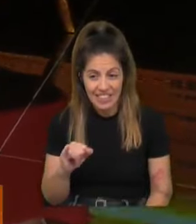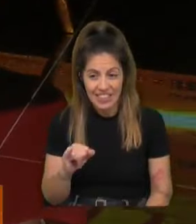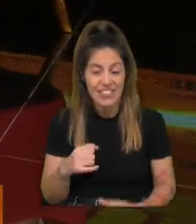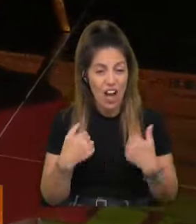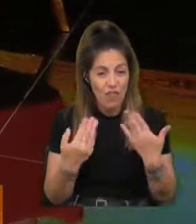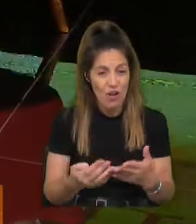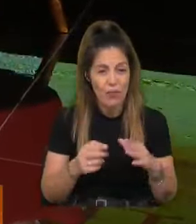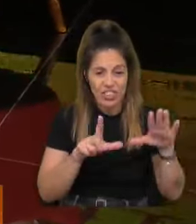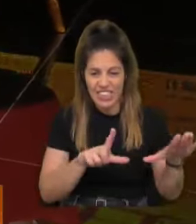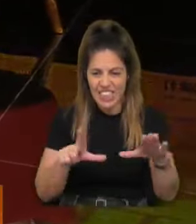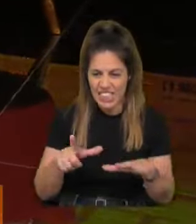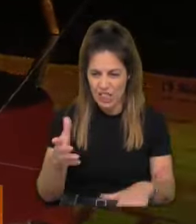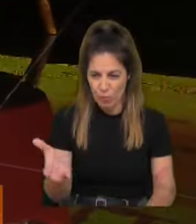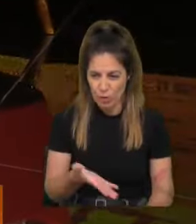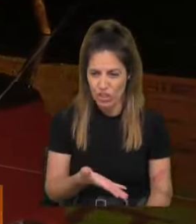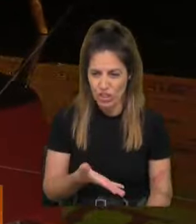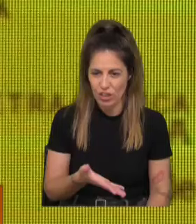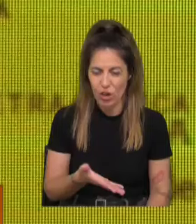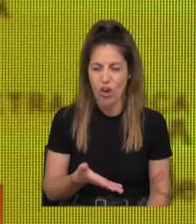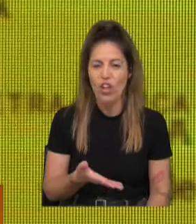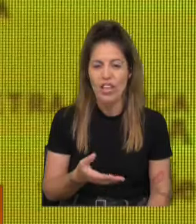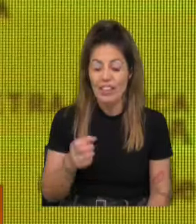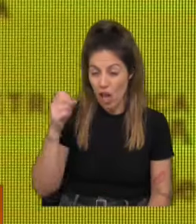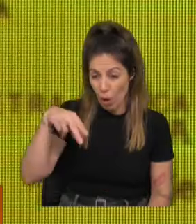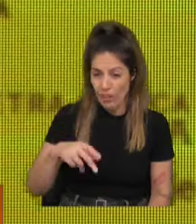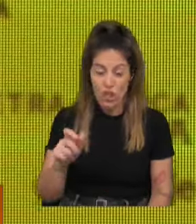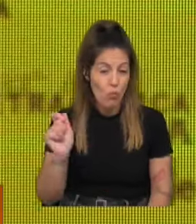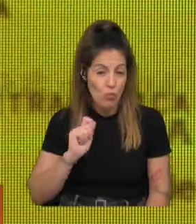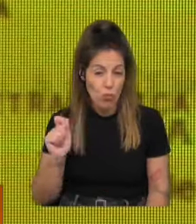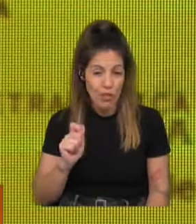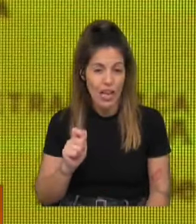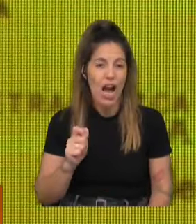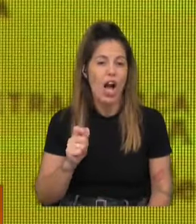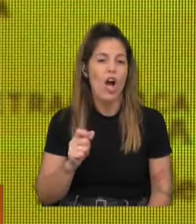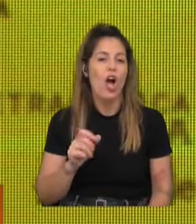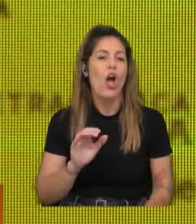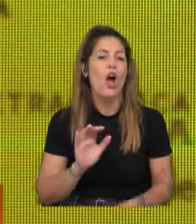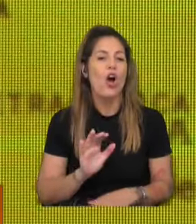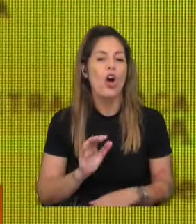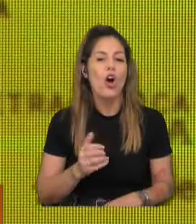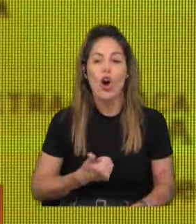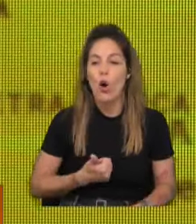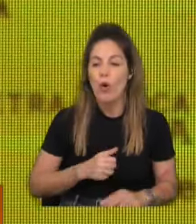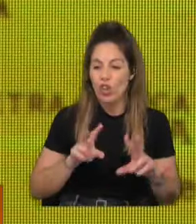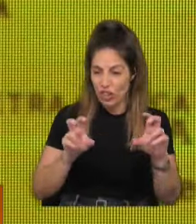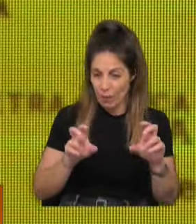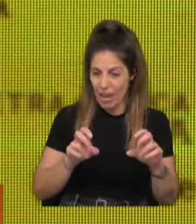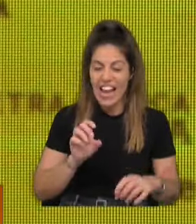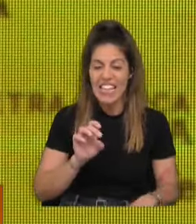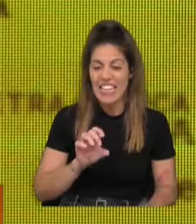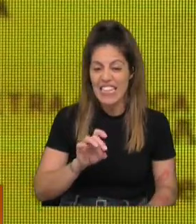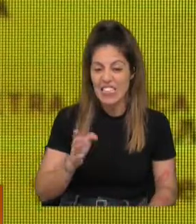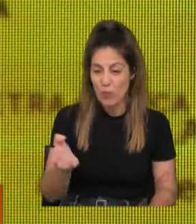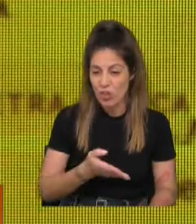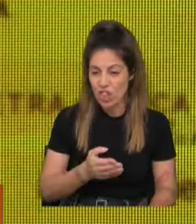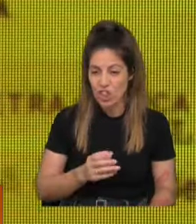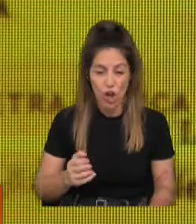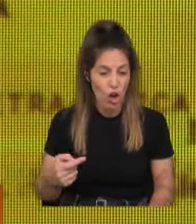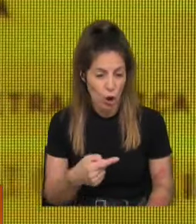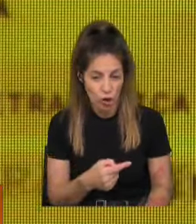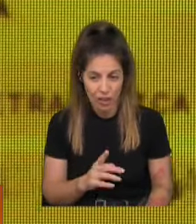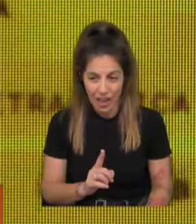77 por de la opinión pública como tema no no no y el 15% en contra y que